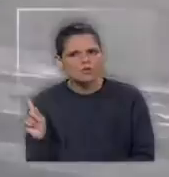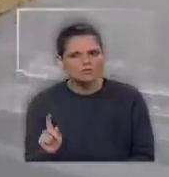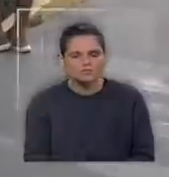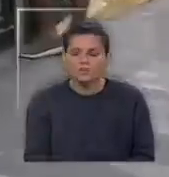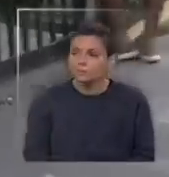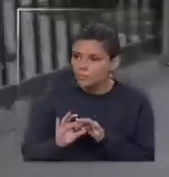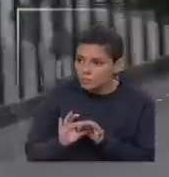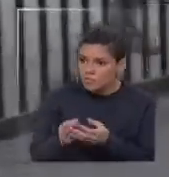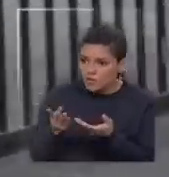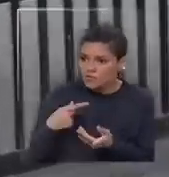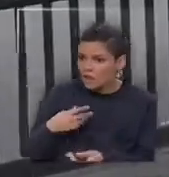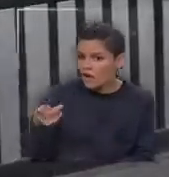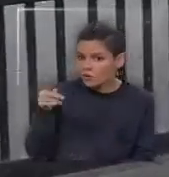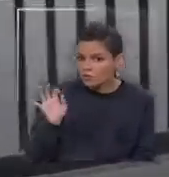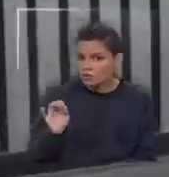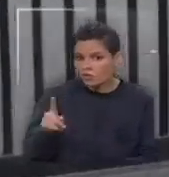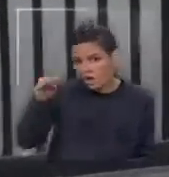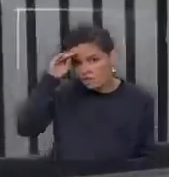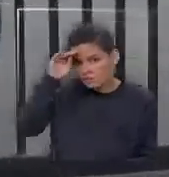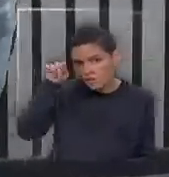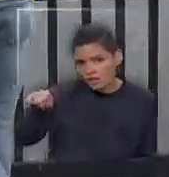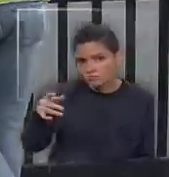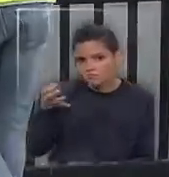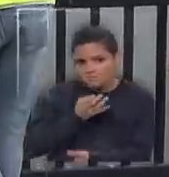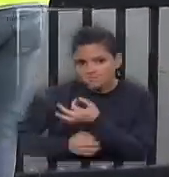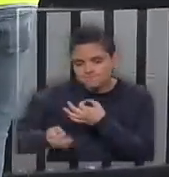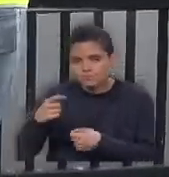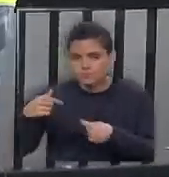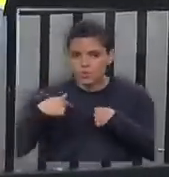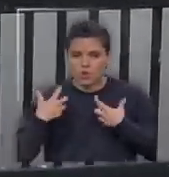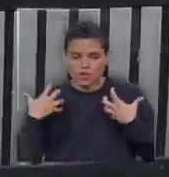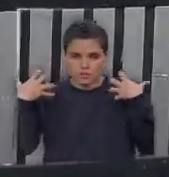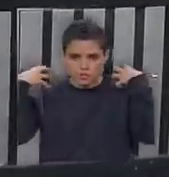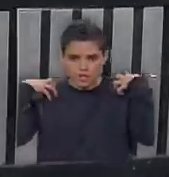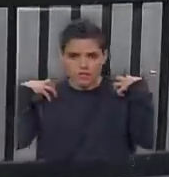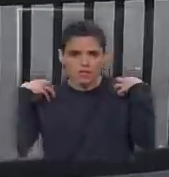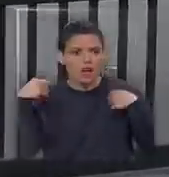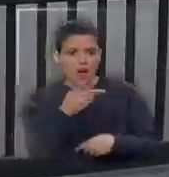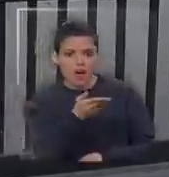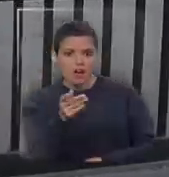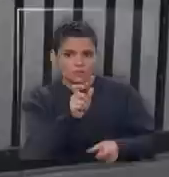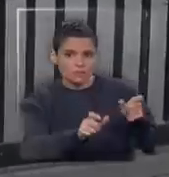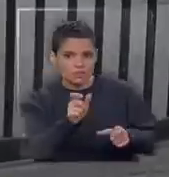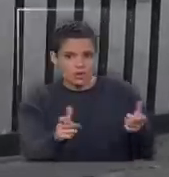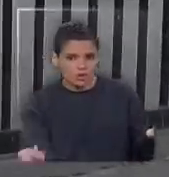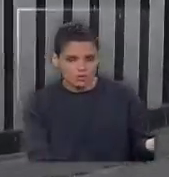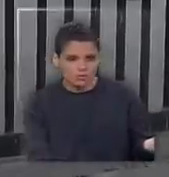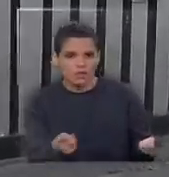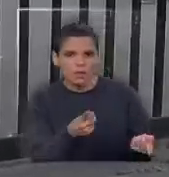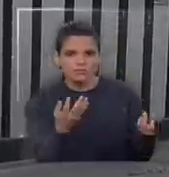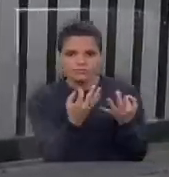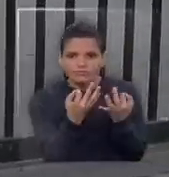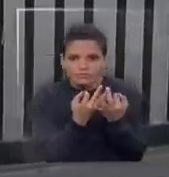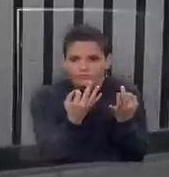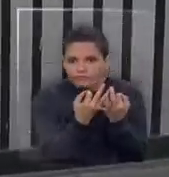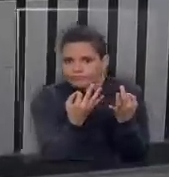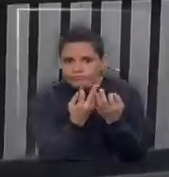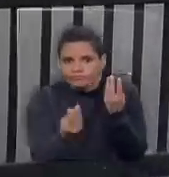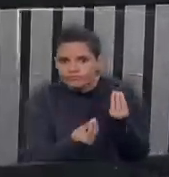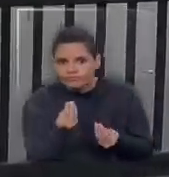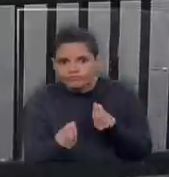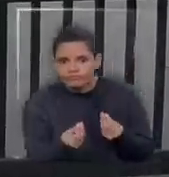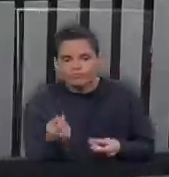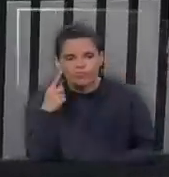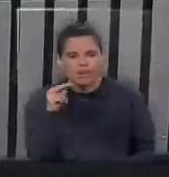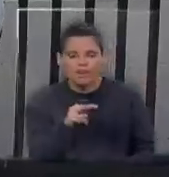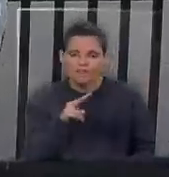ahí estaba el testimonio. Yo soy responsable. Es la gente, ¿no? El centro de la gente. Y es para explicar que aquí también